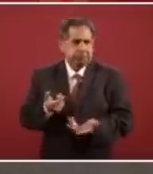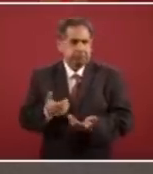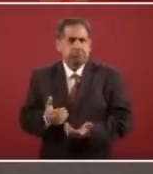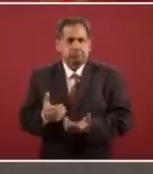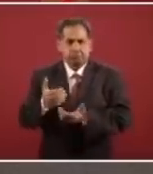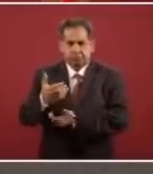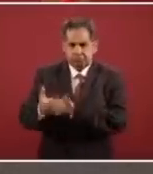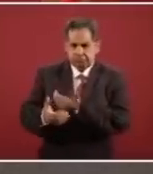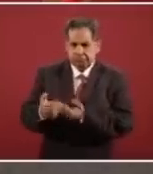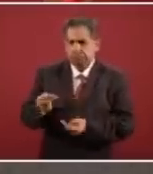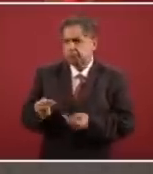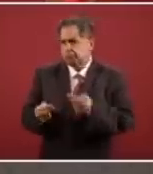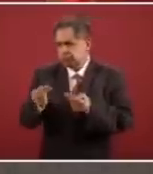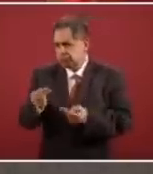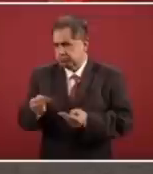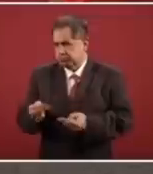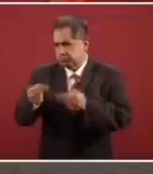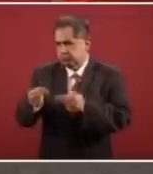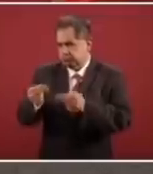comercial, mercantil,